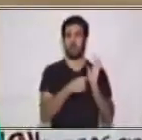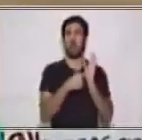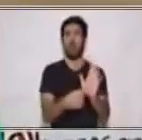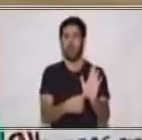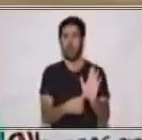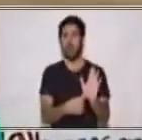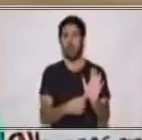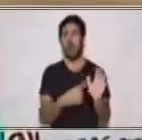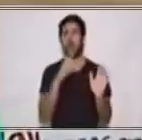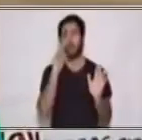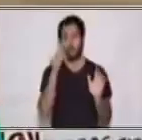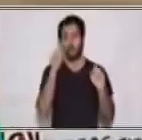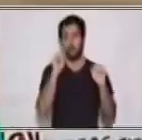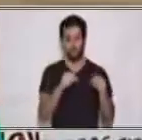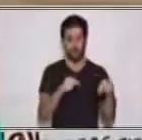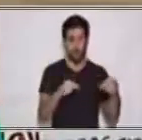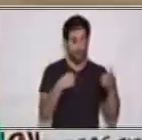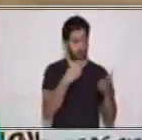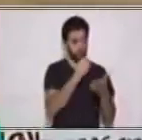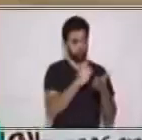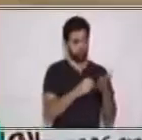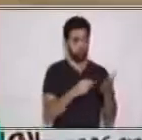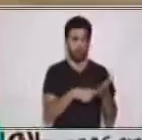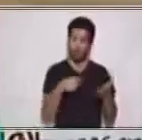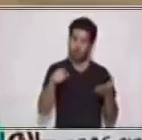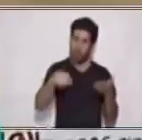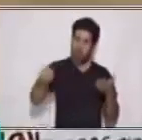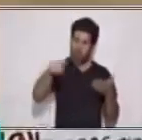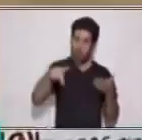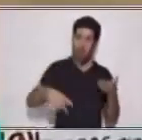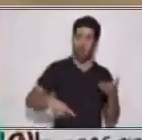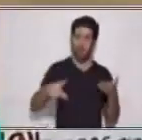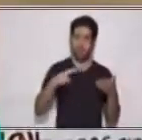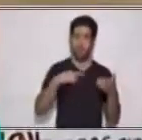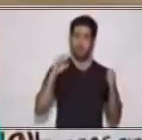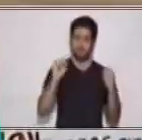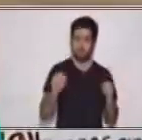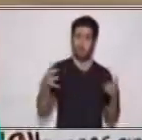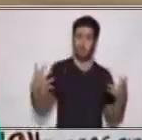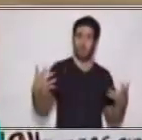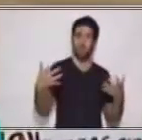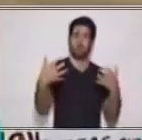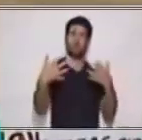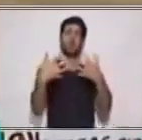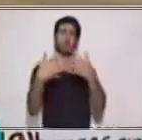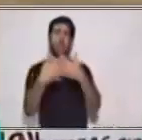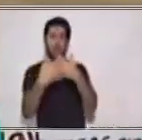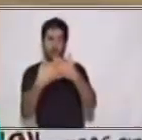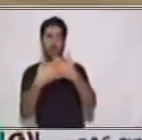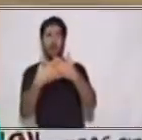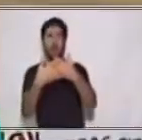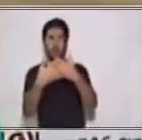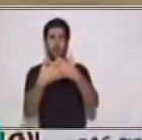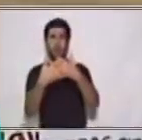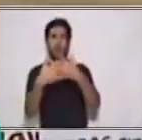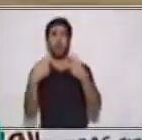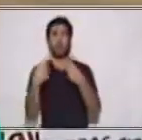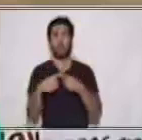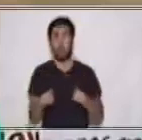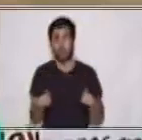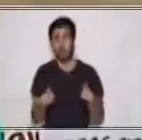porque se puede contrastar con la realidad. Te digo que es verdad porque es contrastable. No quiere decir que lo que estemos